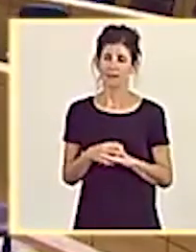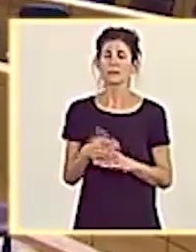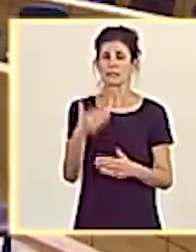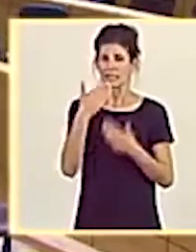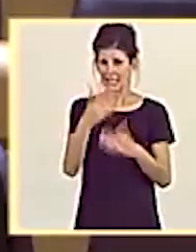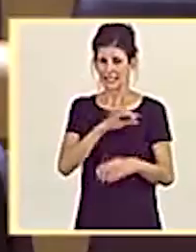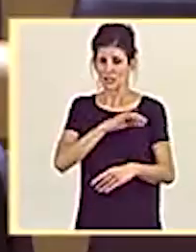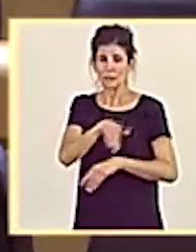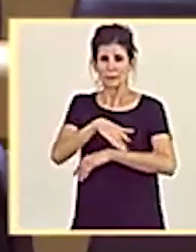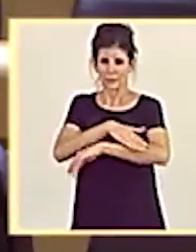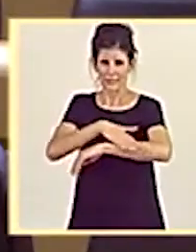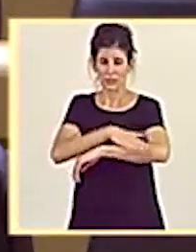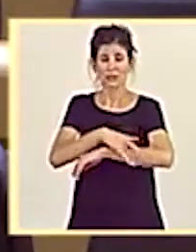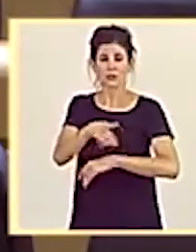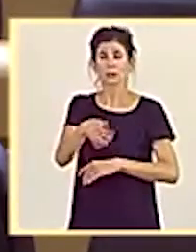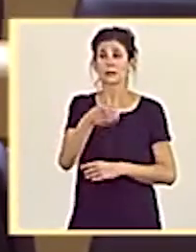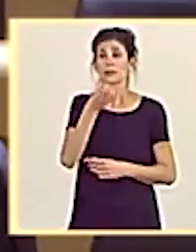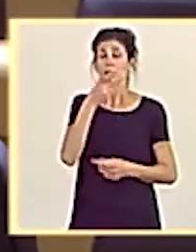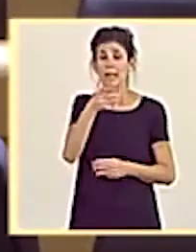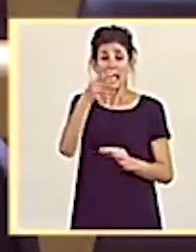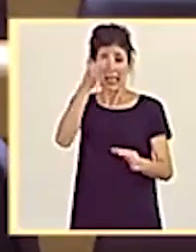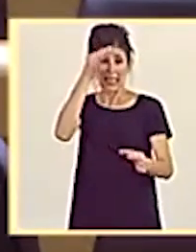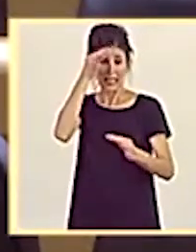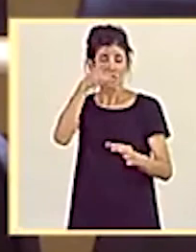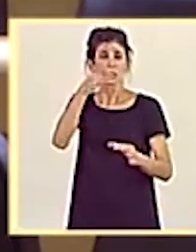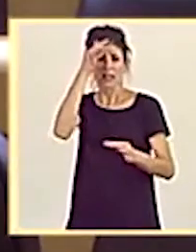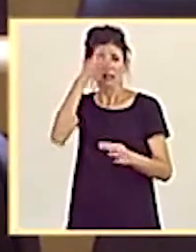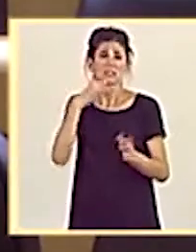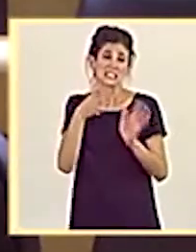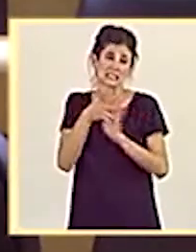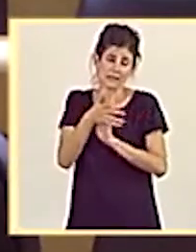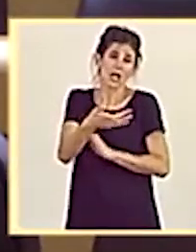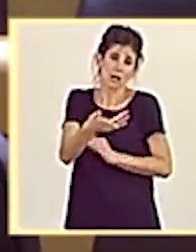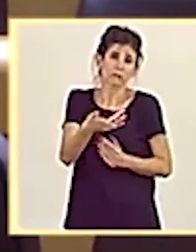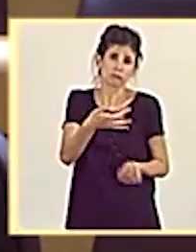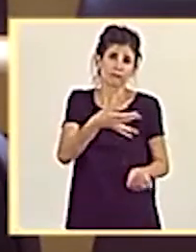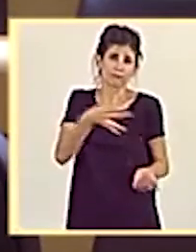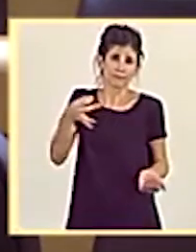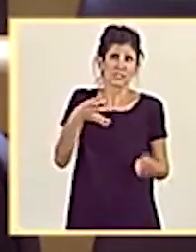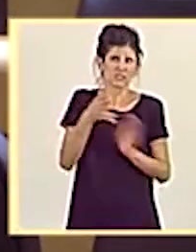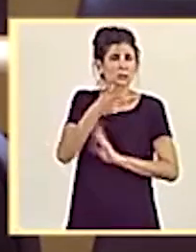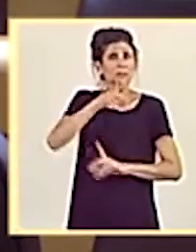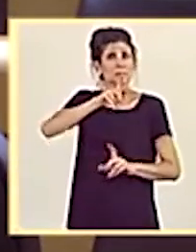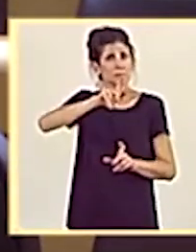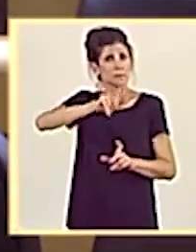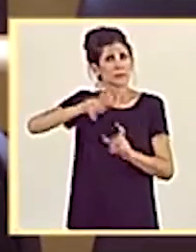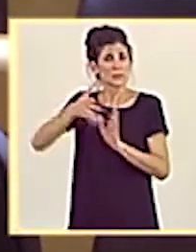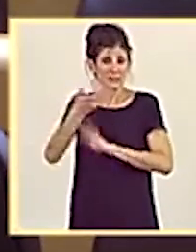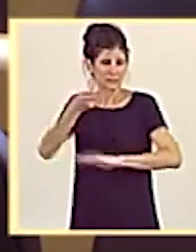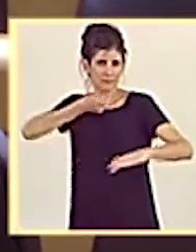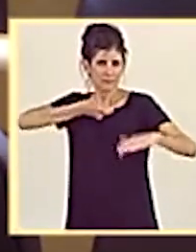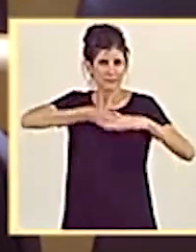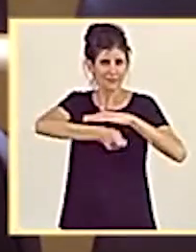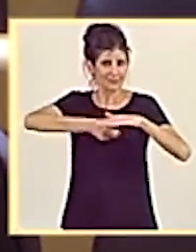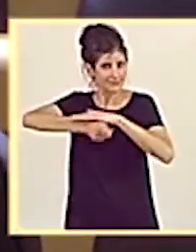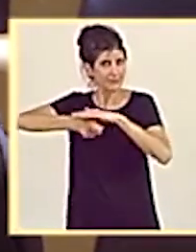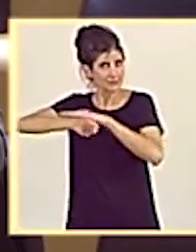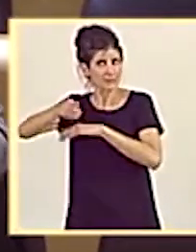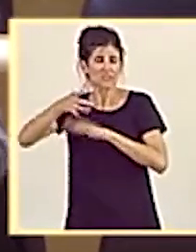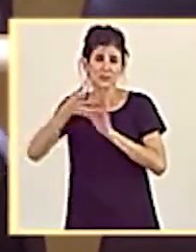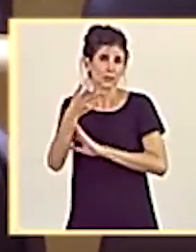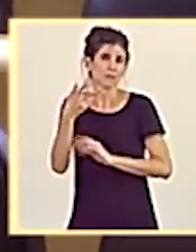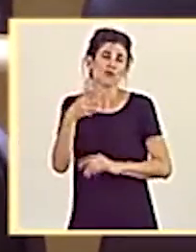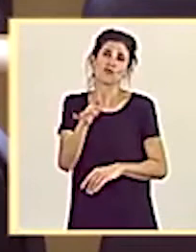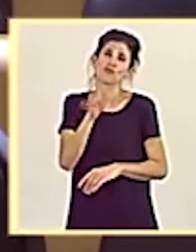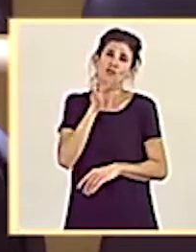Gracias, señor ministro. Bien, de sus datos se desprende que efectivamente un gran número de peticiones de ingreso mínimo vital no han